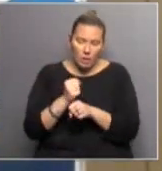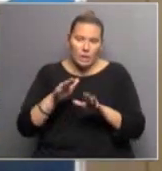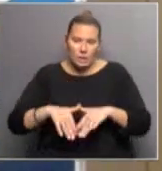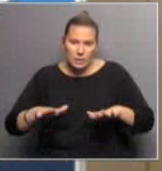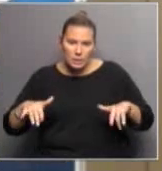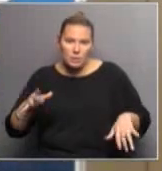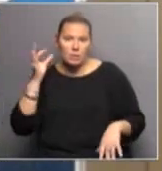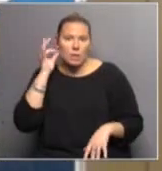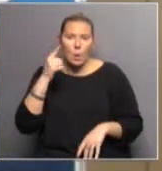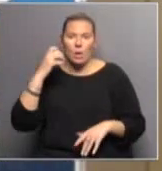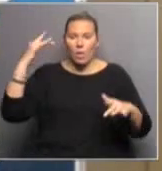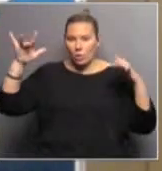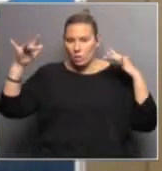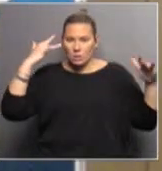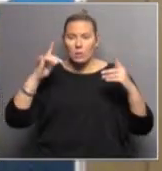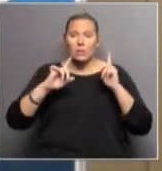niñas, adolescentes.